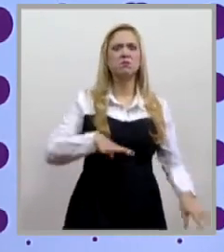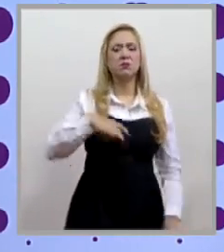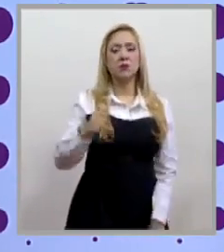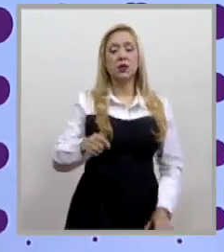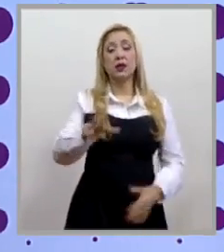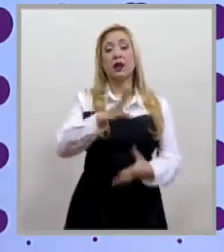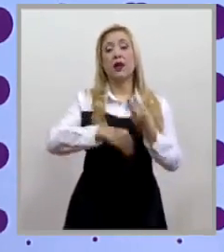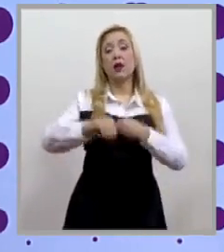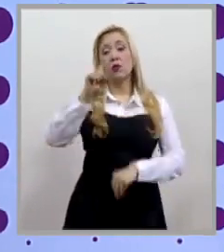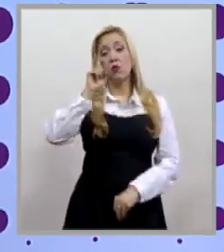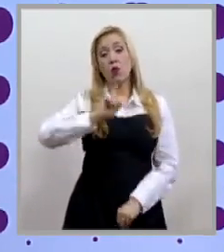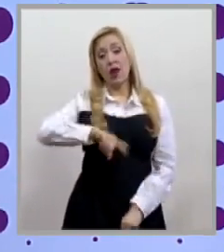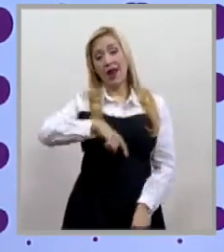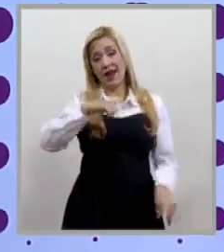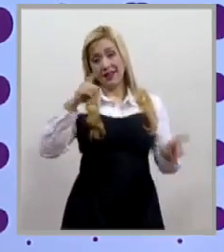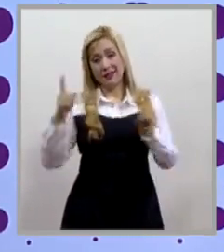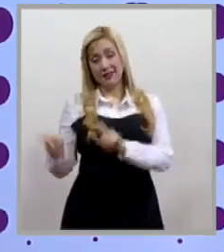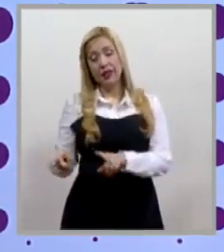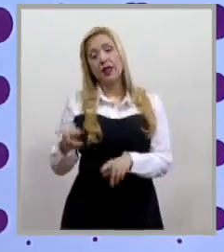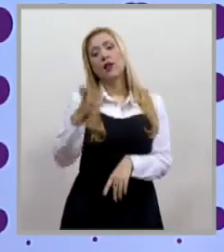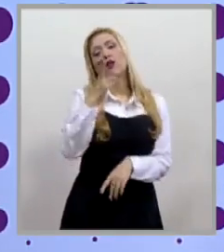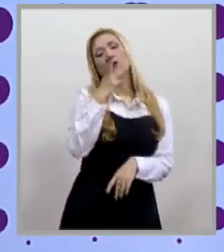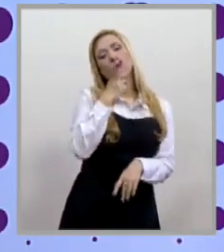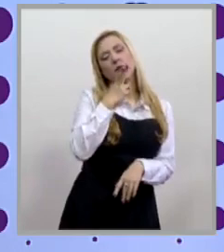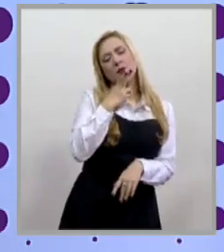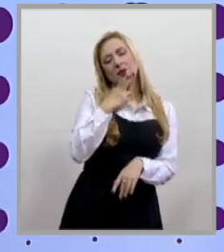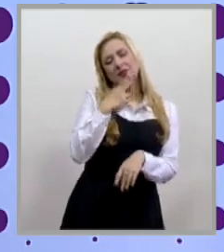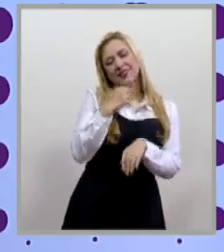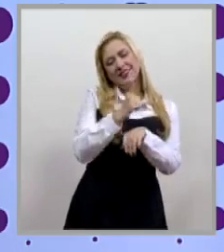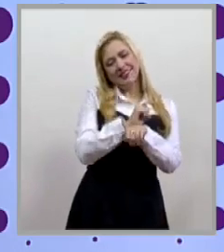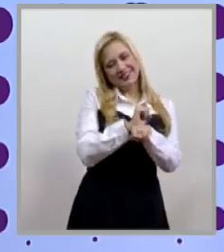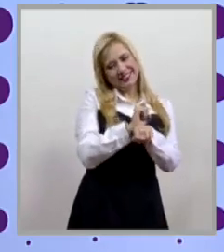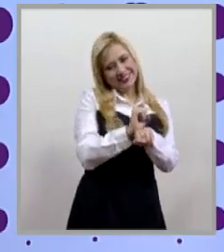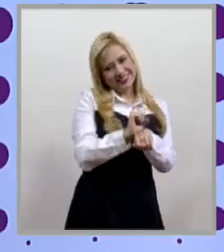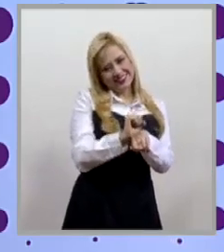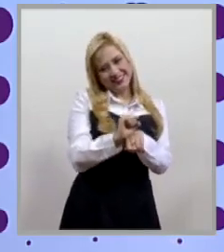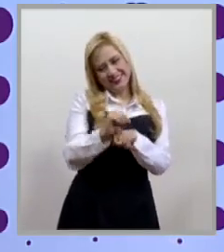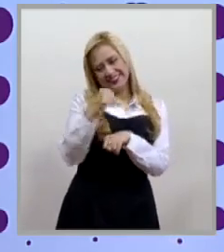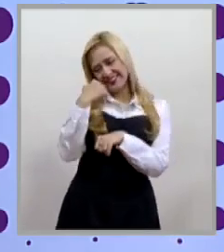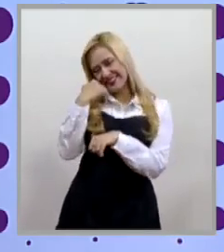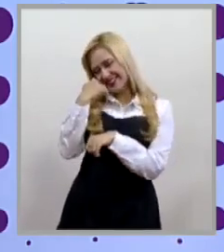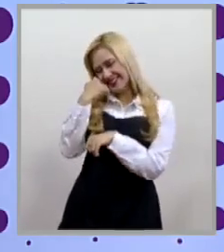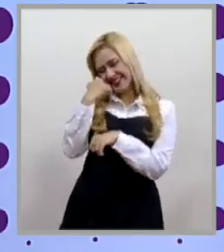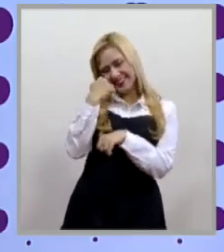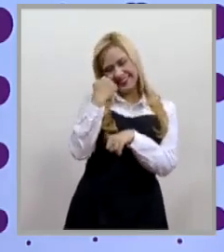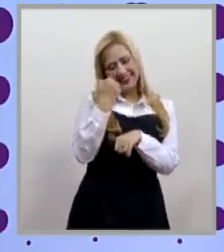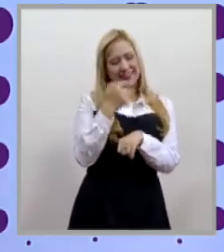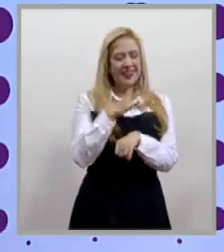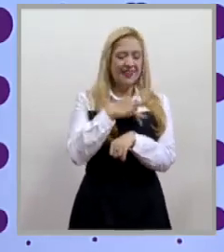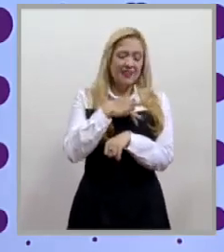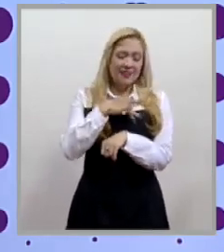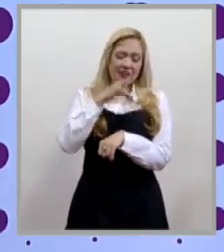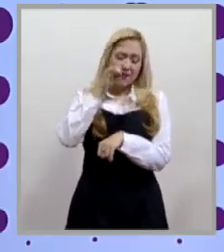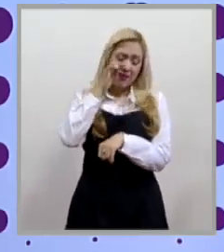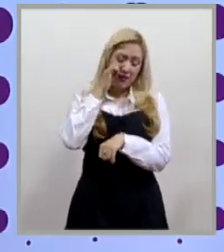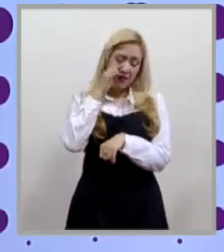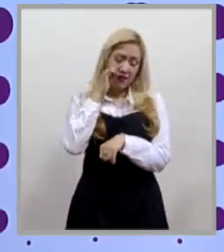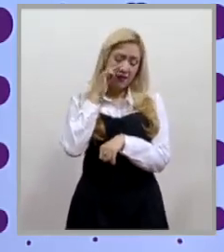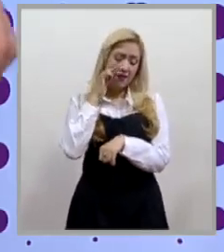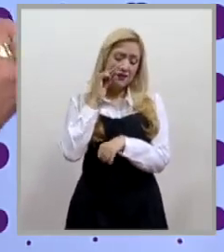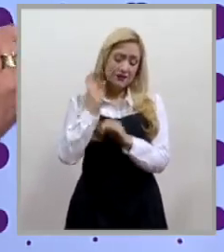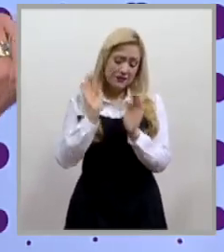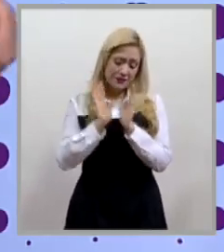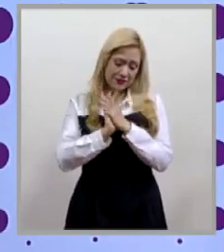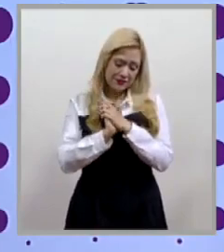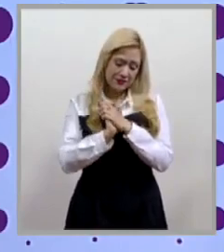cambio, a las mujeres dulces, tiernas, proclives al sentimentalismo, los hombres